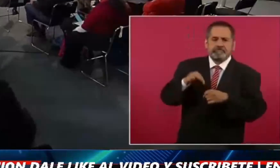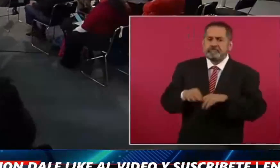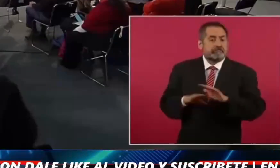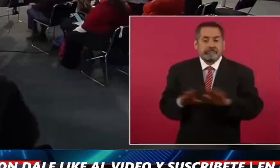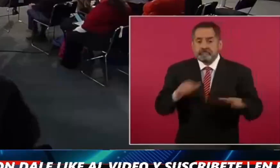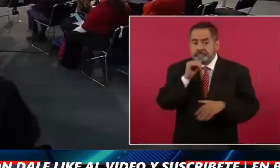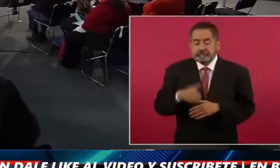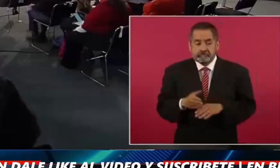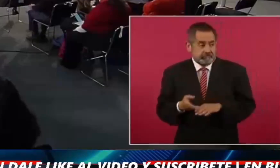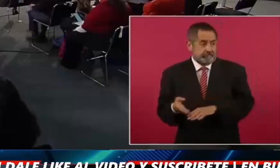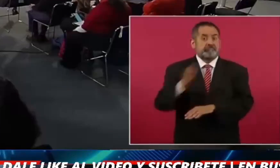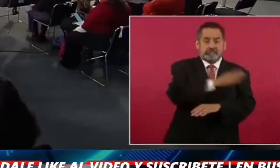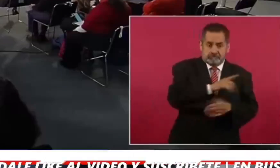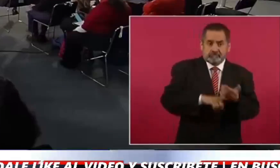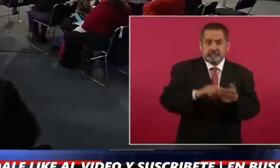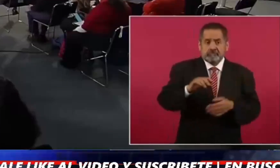como lo hizo Fox